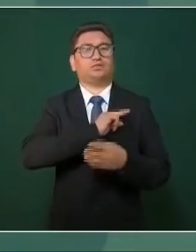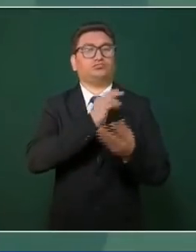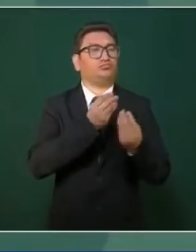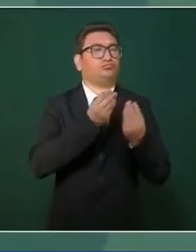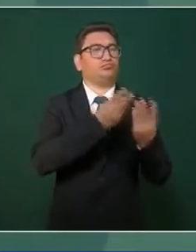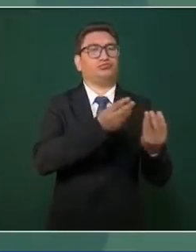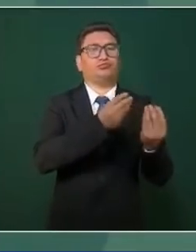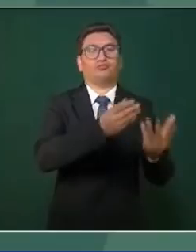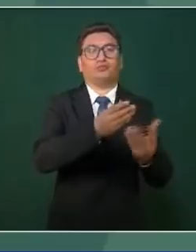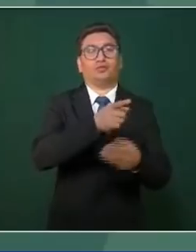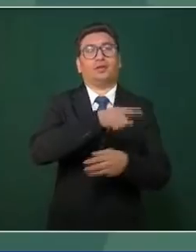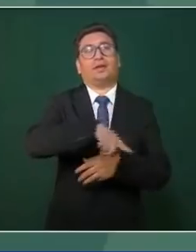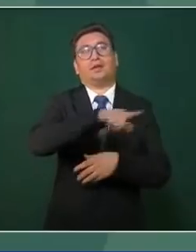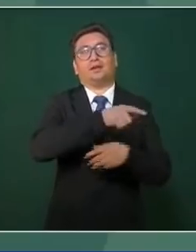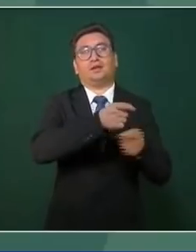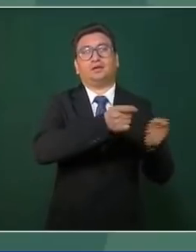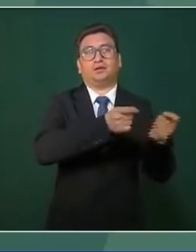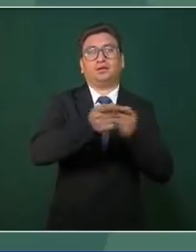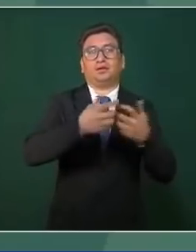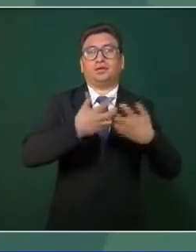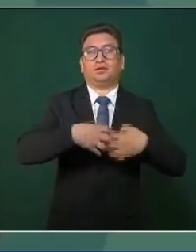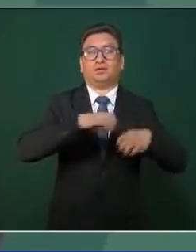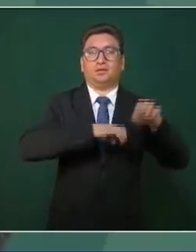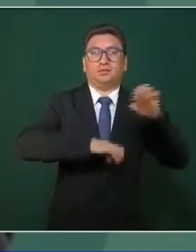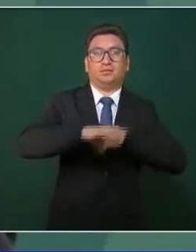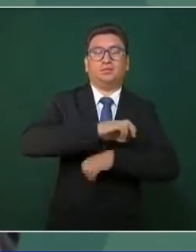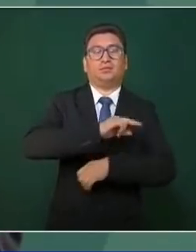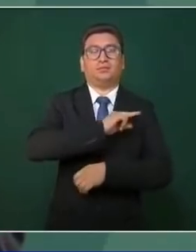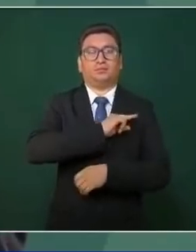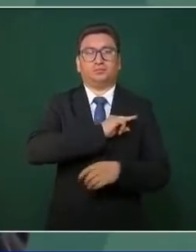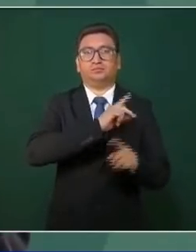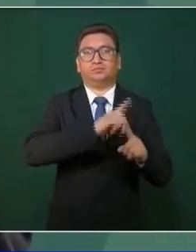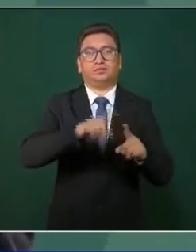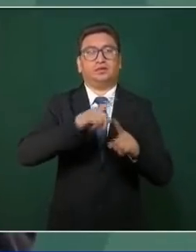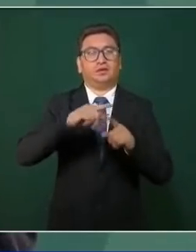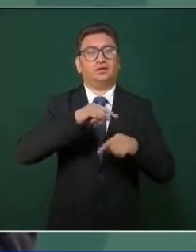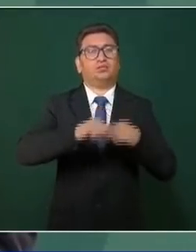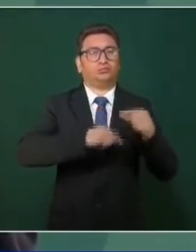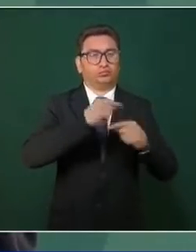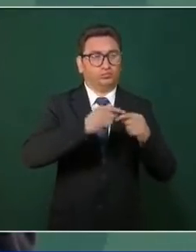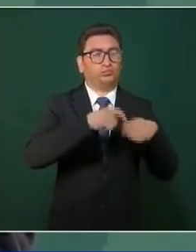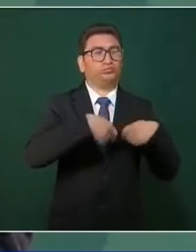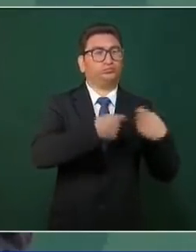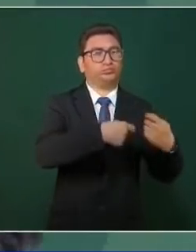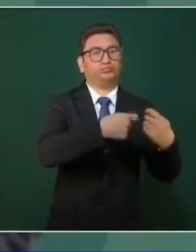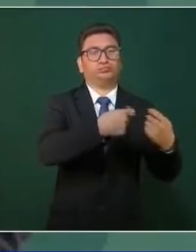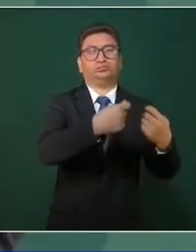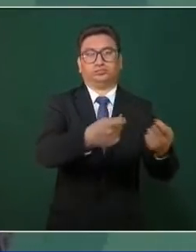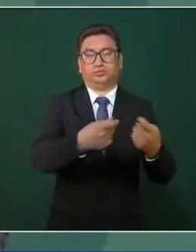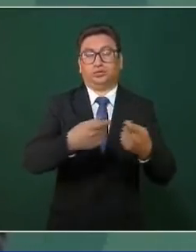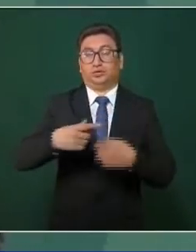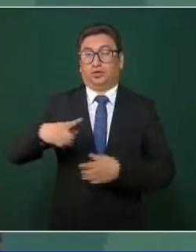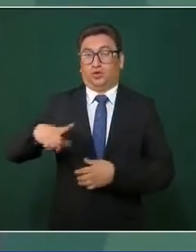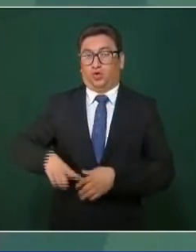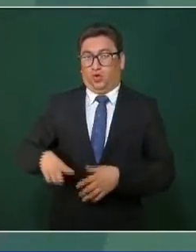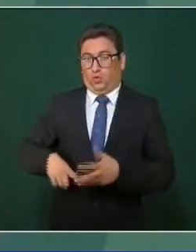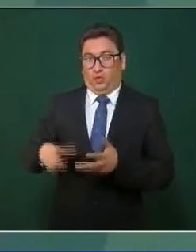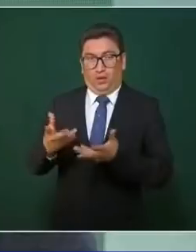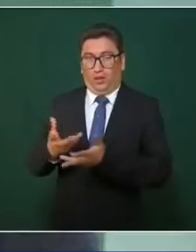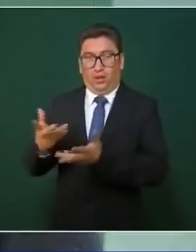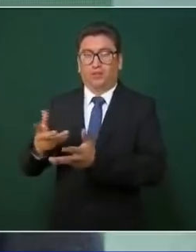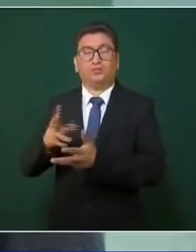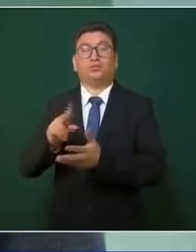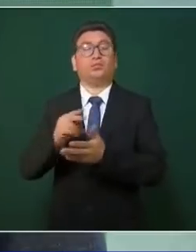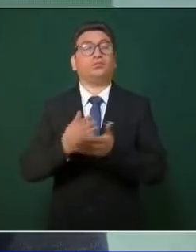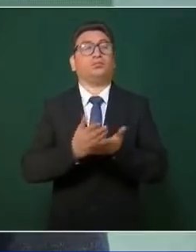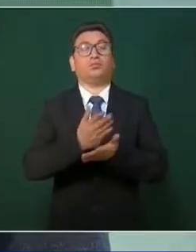que todo fuese manejado por empresas privadas, por empresas particulares, que el Estado no